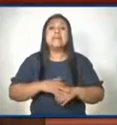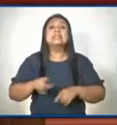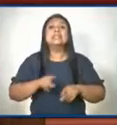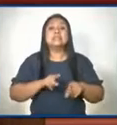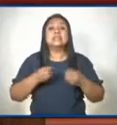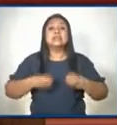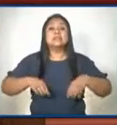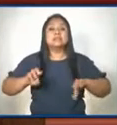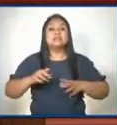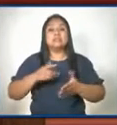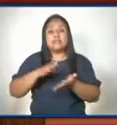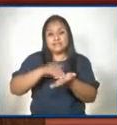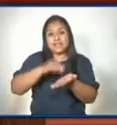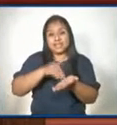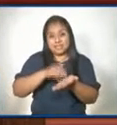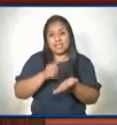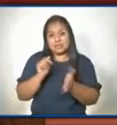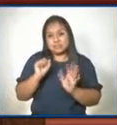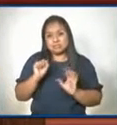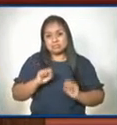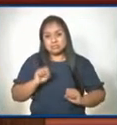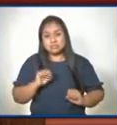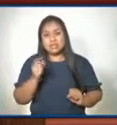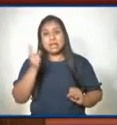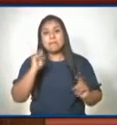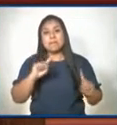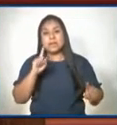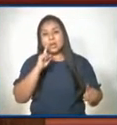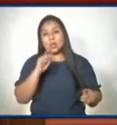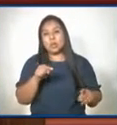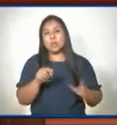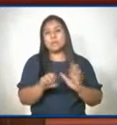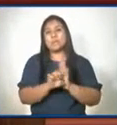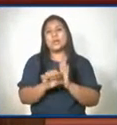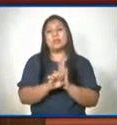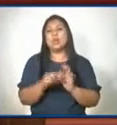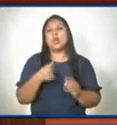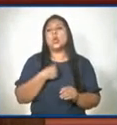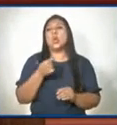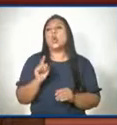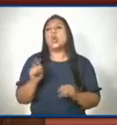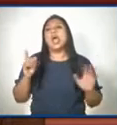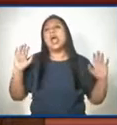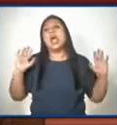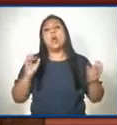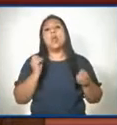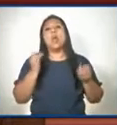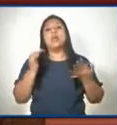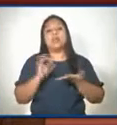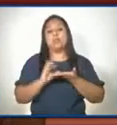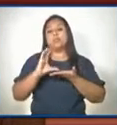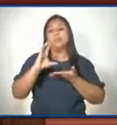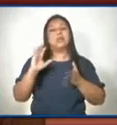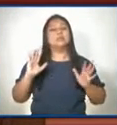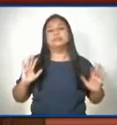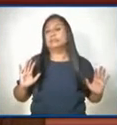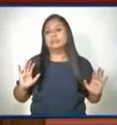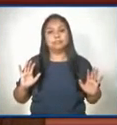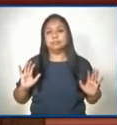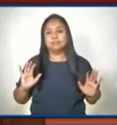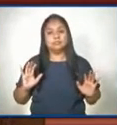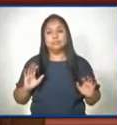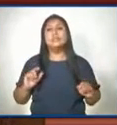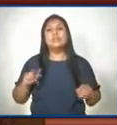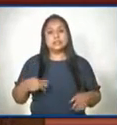pero realmente nosotros no le podemos decir en cuánto va a crecer. Lo que le podemos decir es qué